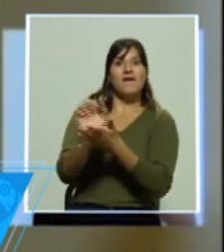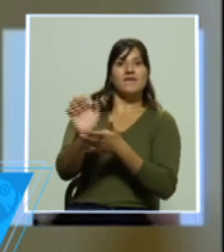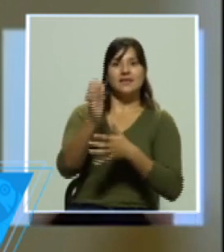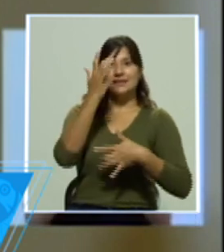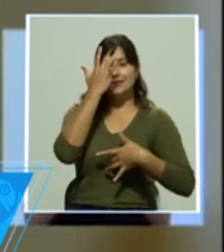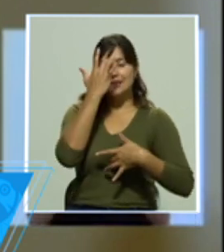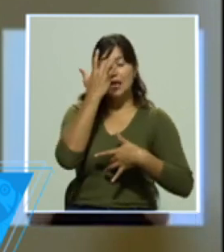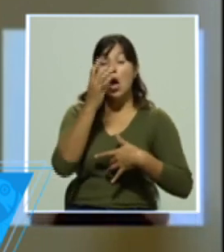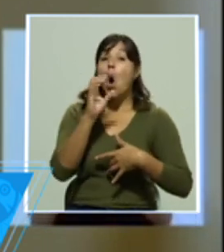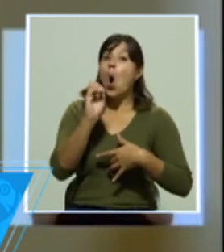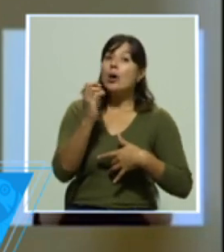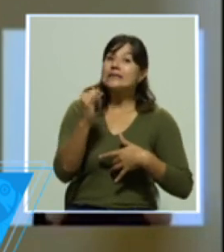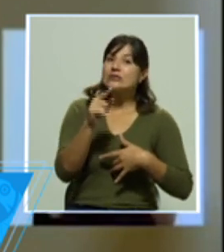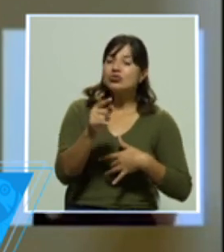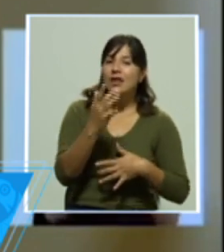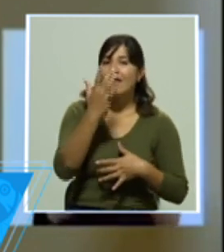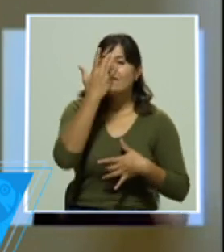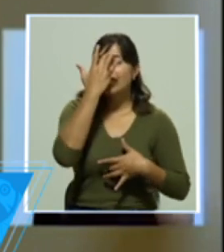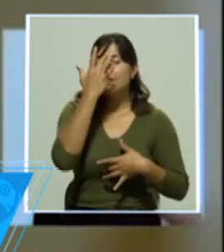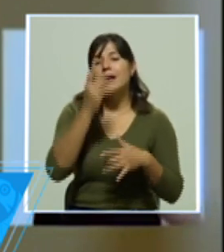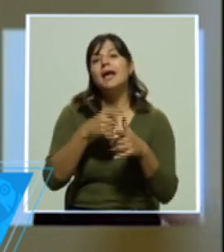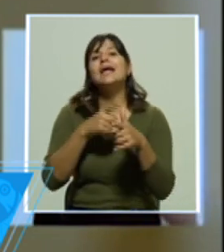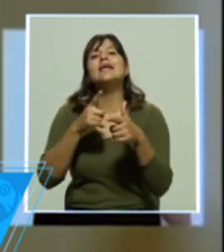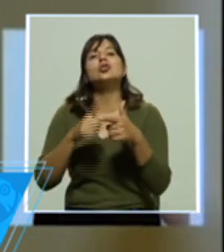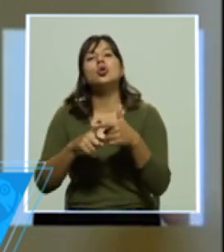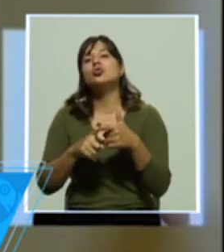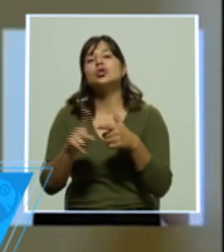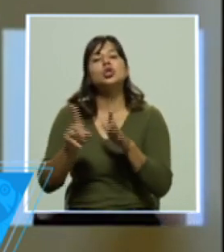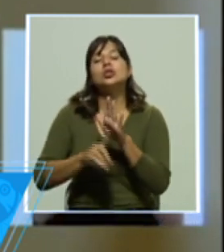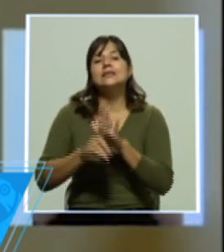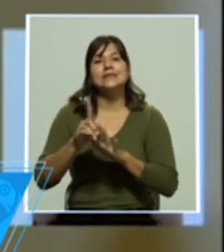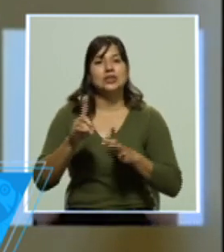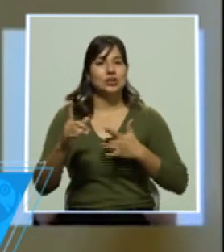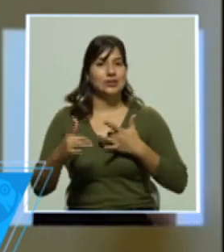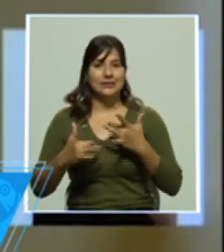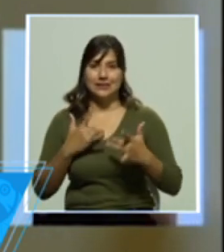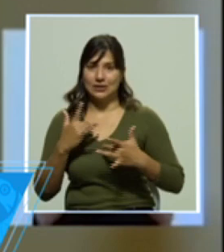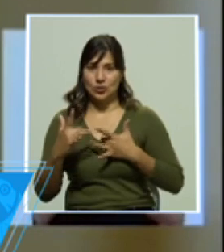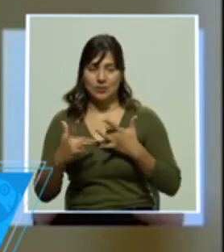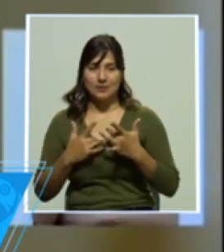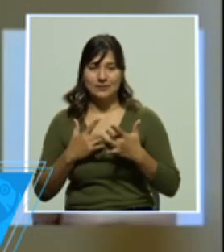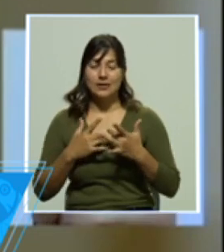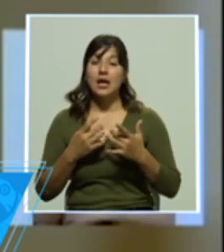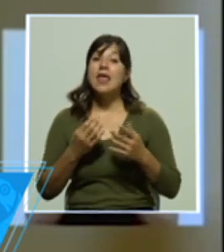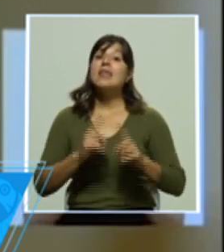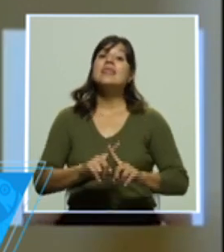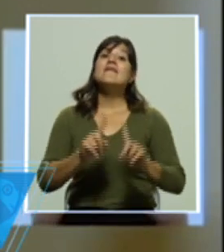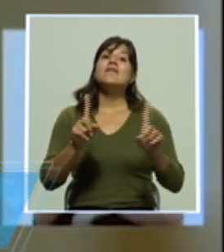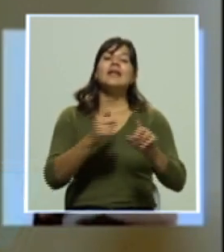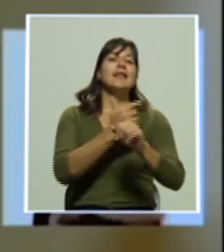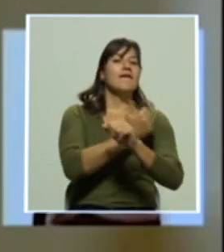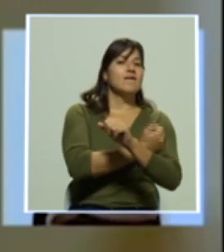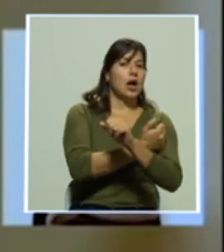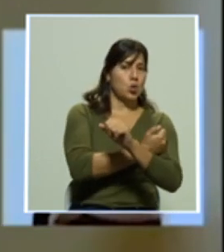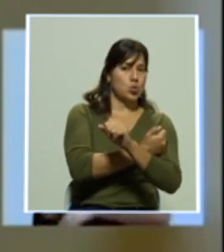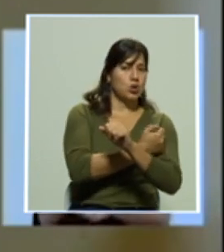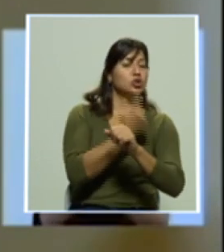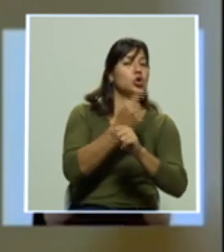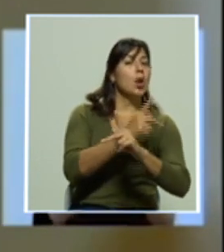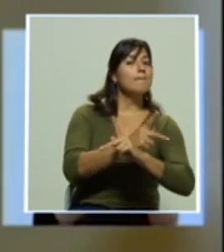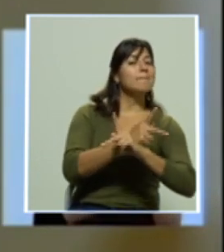ocurre la enfermedad, el cuadro sea mucho menos grave. Es muy diferente una vacuna que lo que hace es